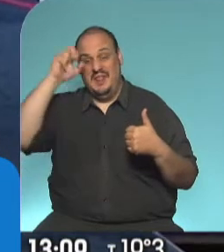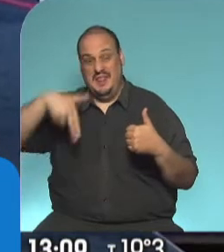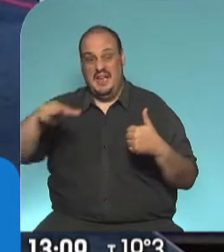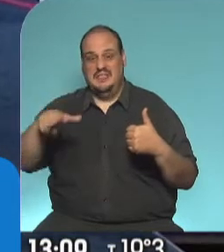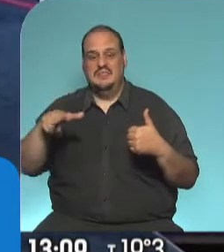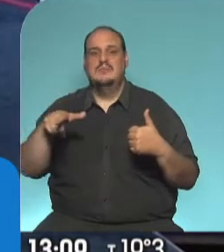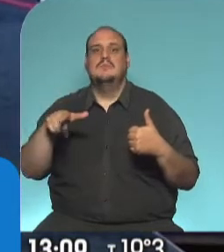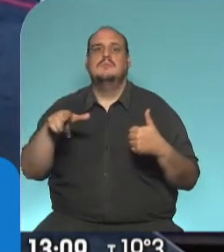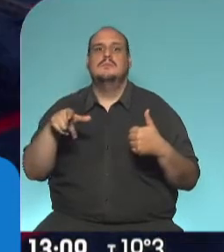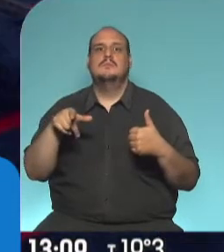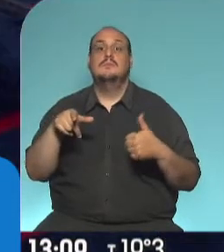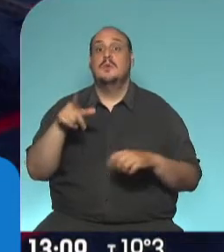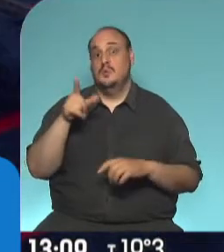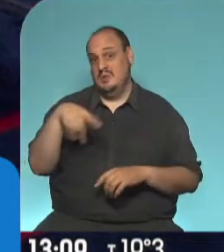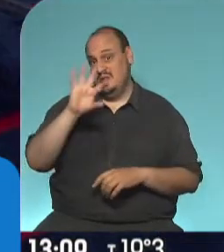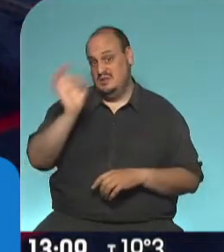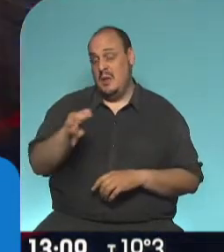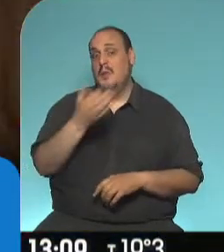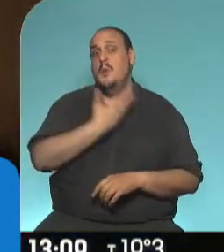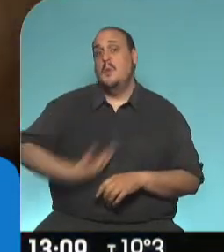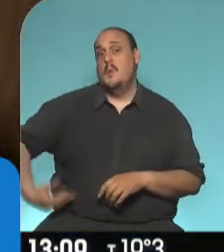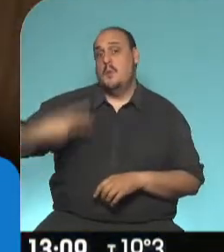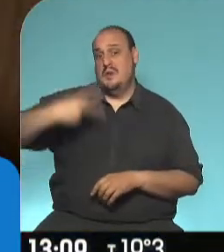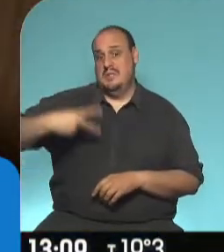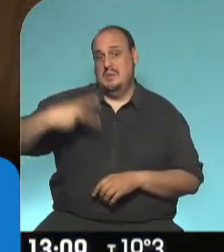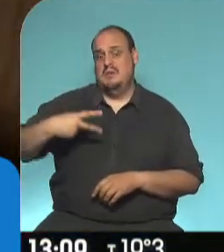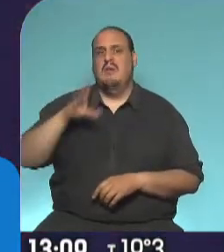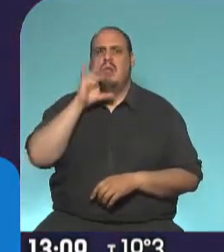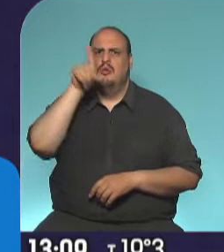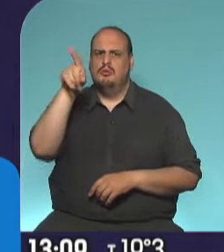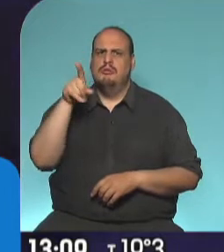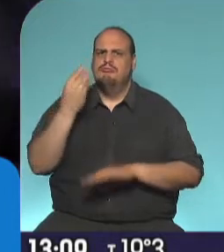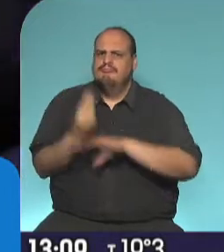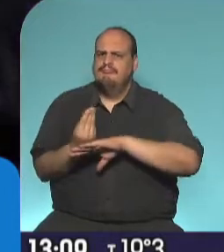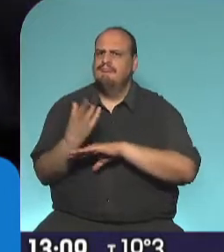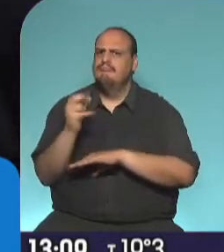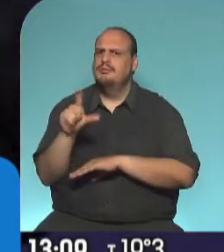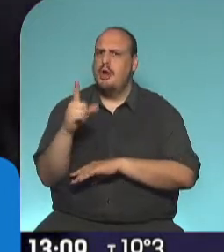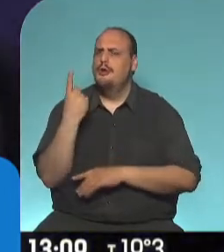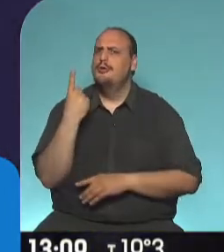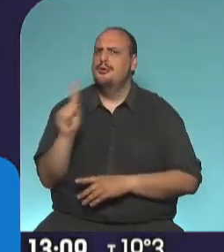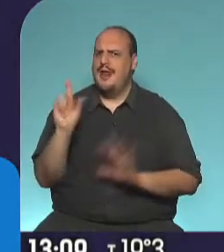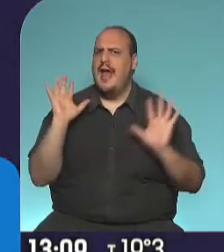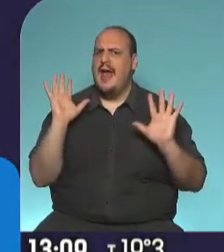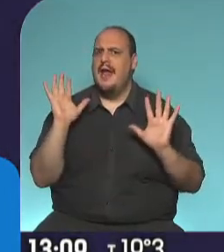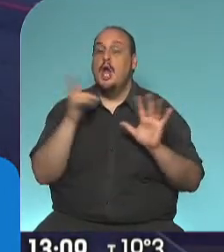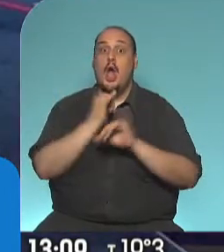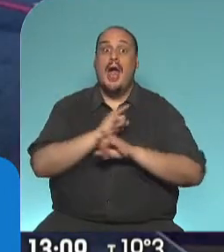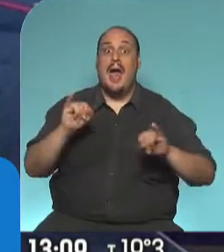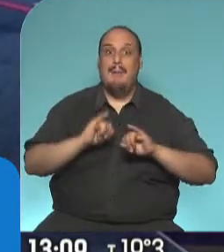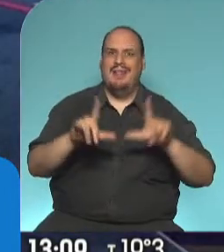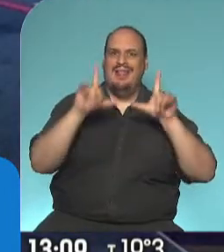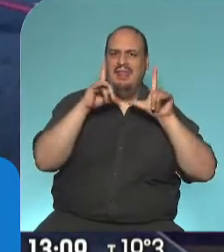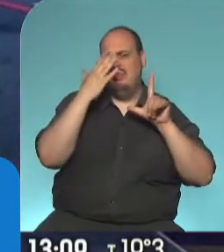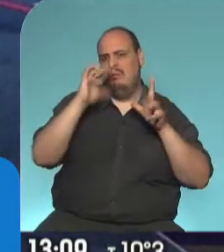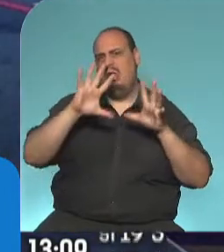en la fórmula. Ustedes saben que el vicepresidente es una institución rara en Estados Unidos, digamos, ¿no? Es muy notable en la campaña y después pierde relevancia. De hecho,